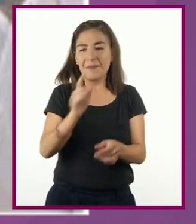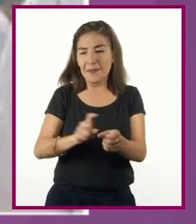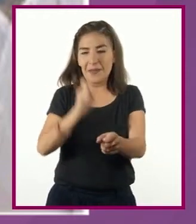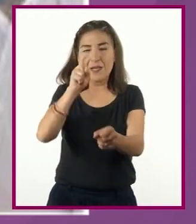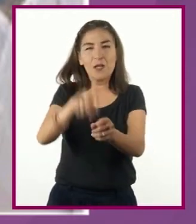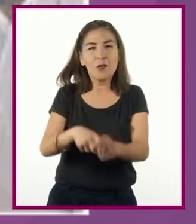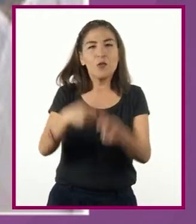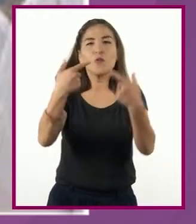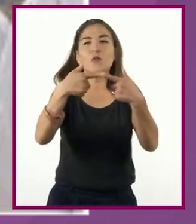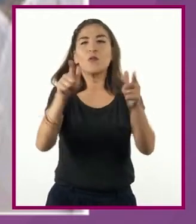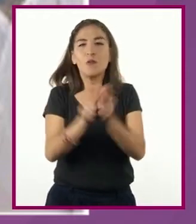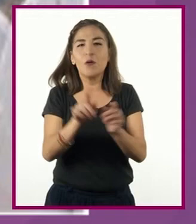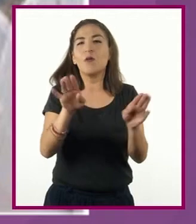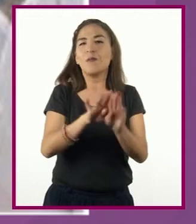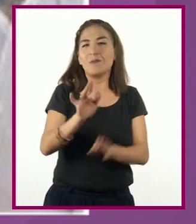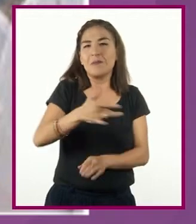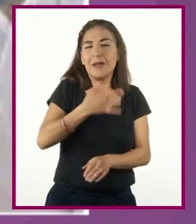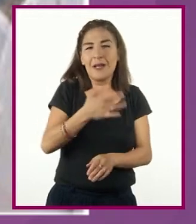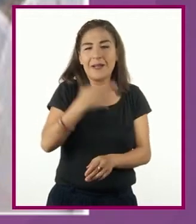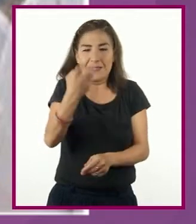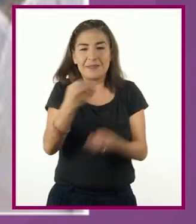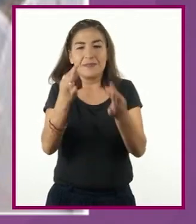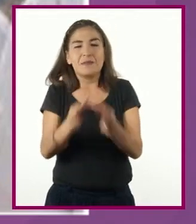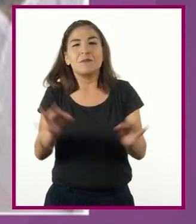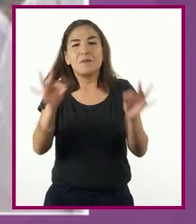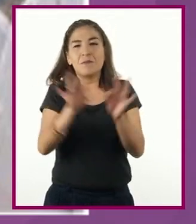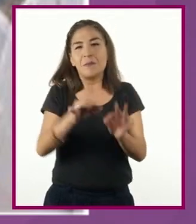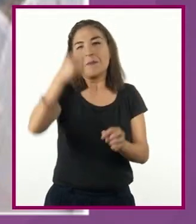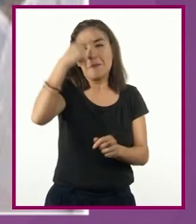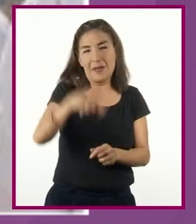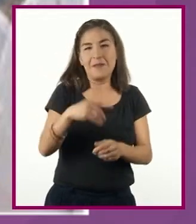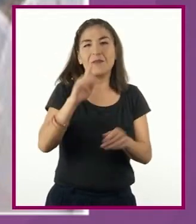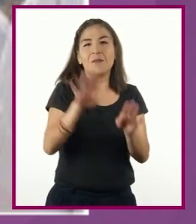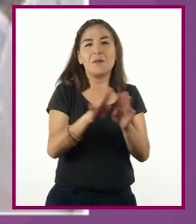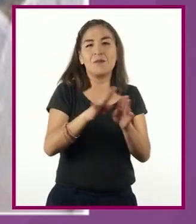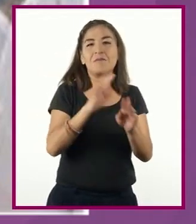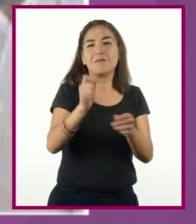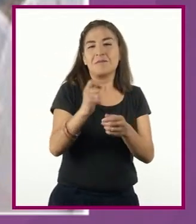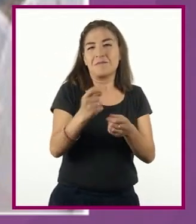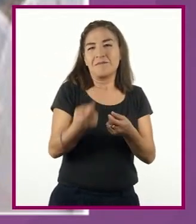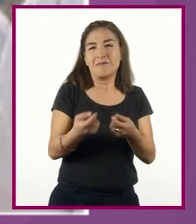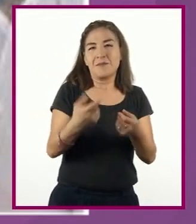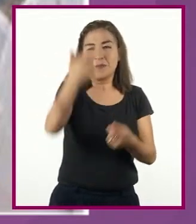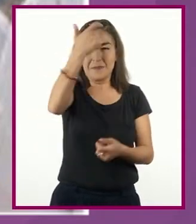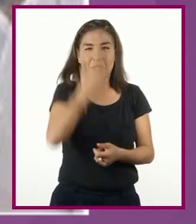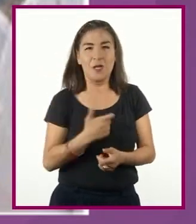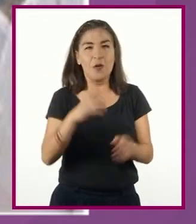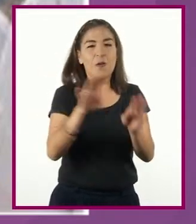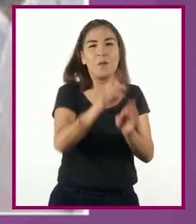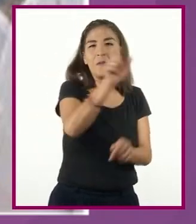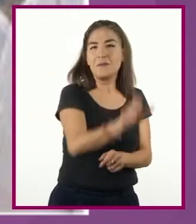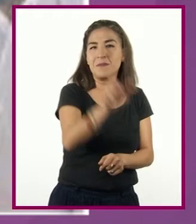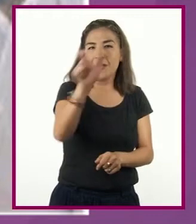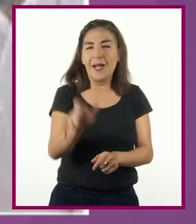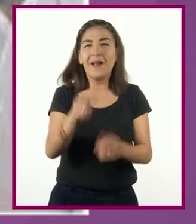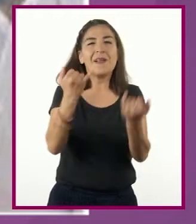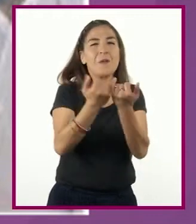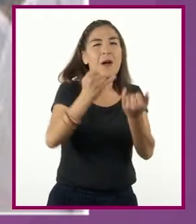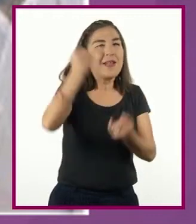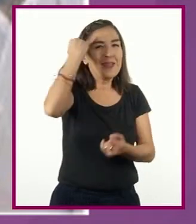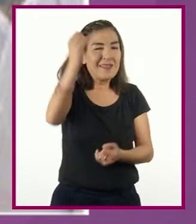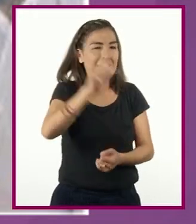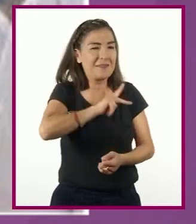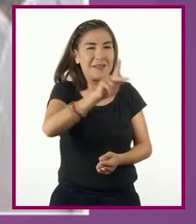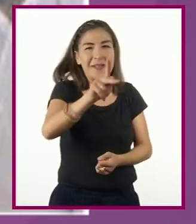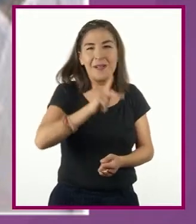grupos o los consideramos como un elemento importante de nuestra identidad, porque coinciden con nuestras ideas,